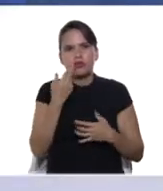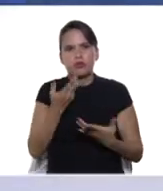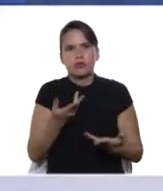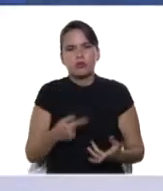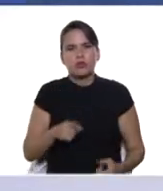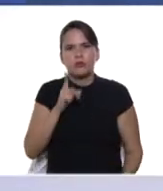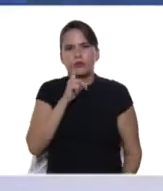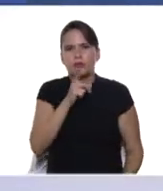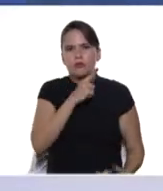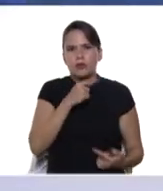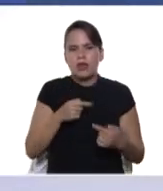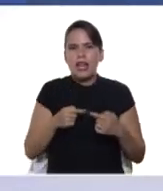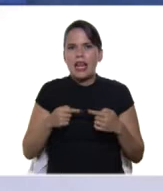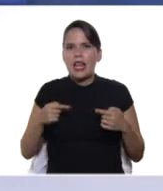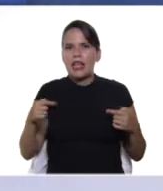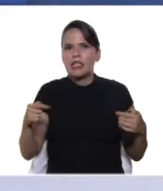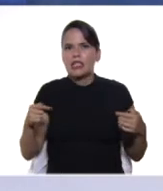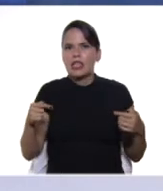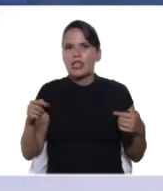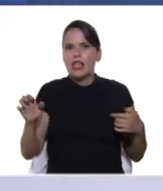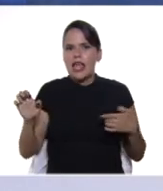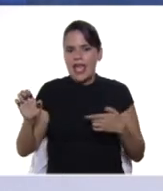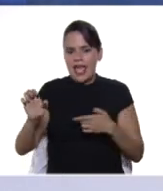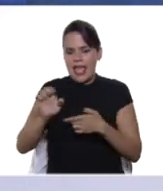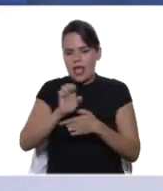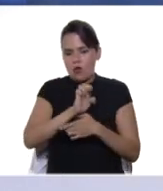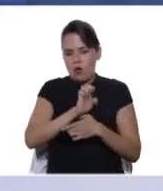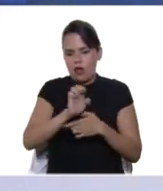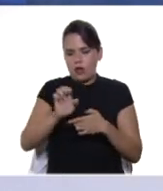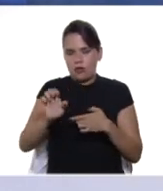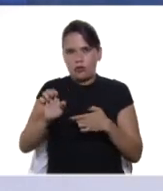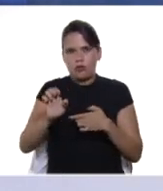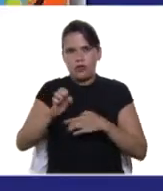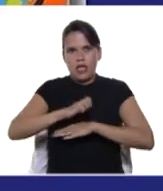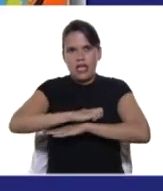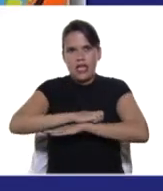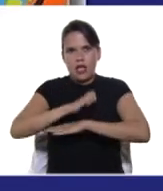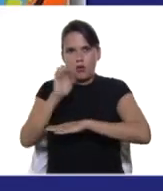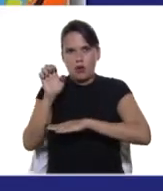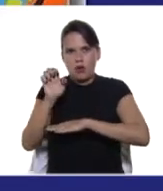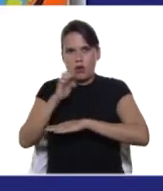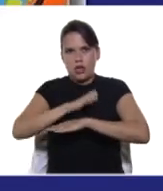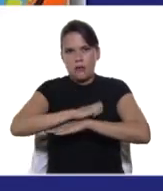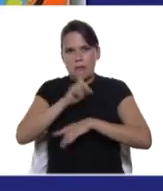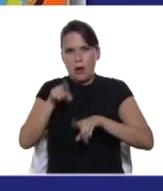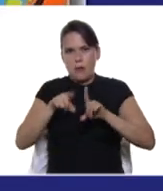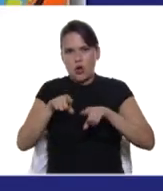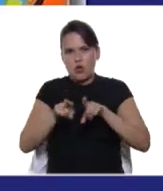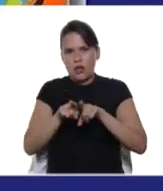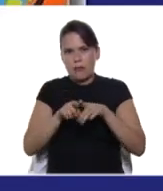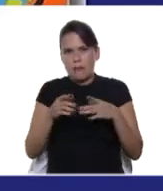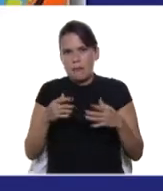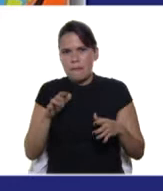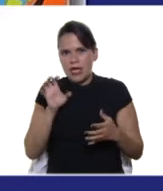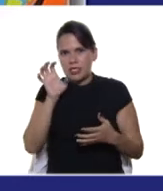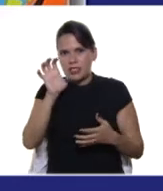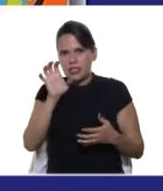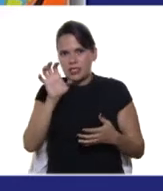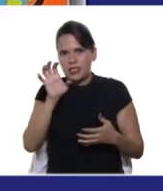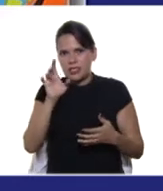se llama la línea del ecuador, la cual mide la longitud. Encontramos otra